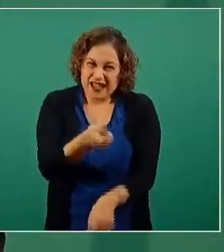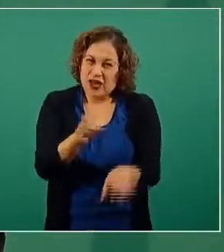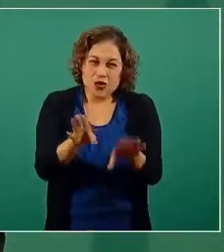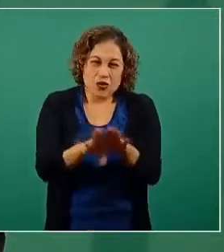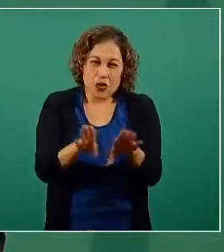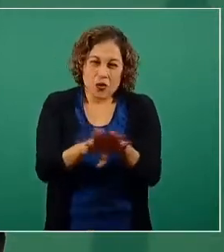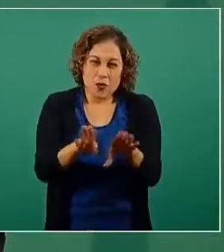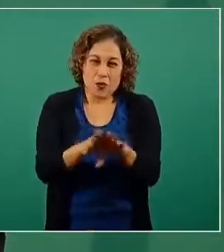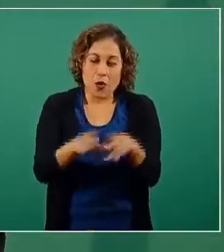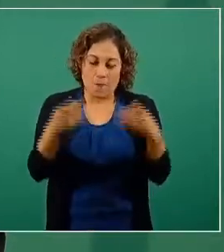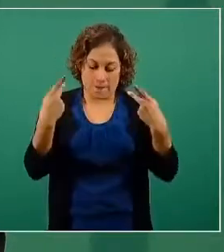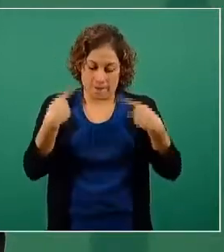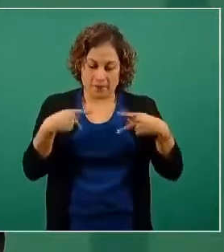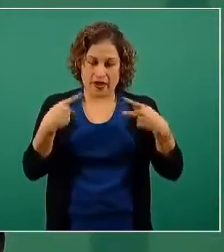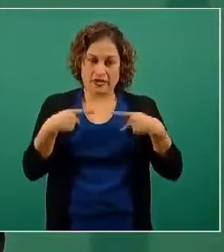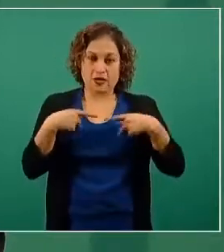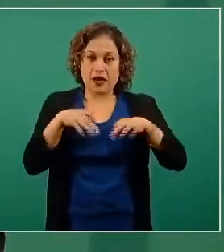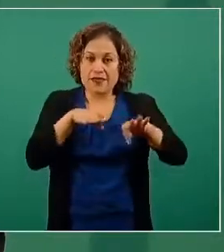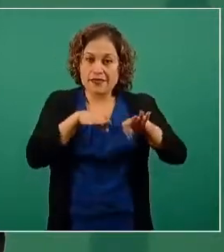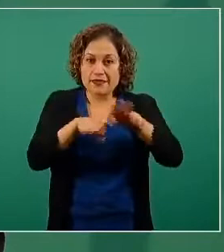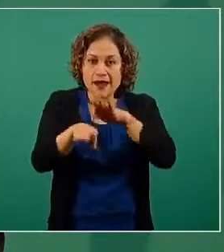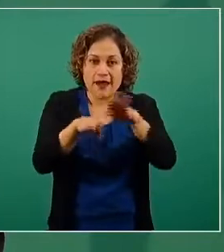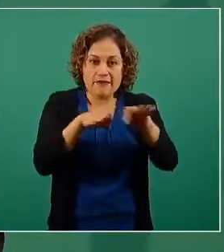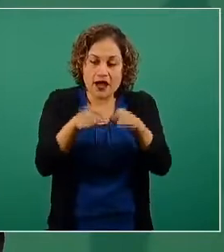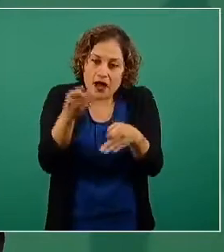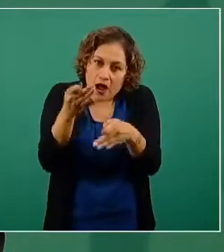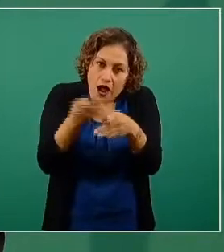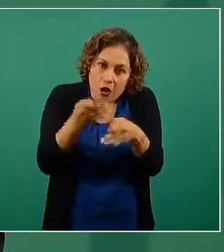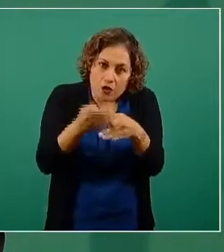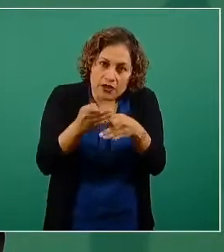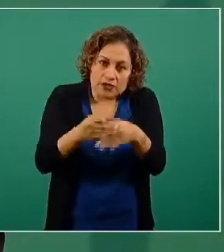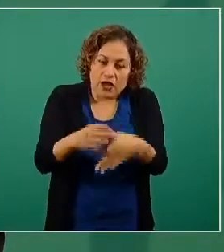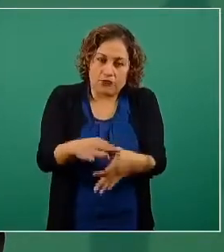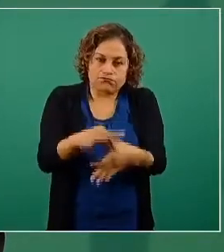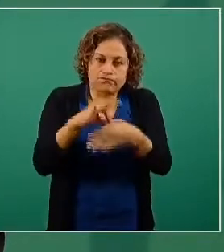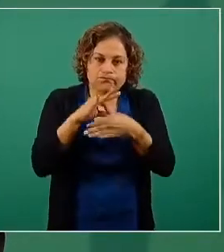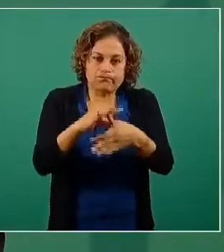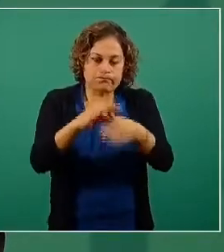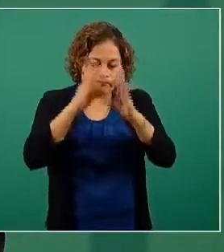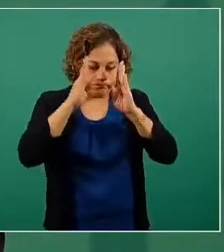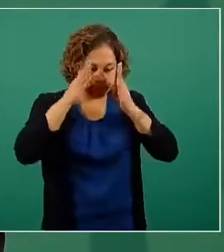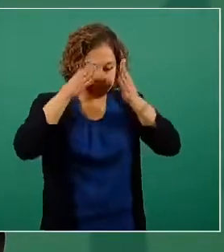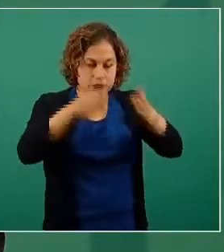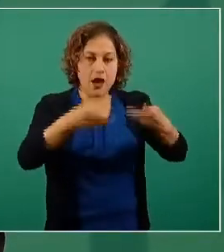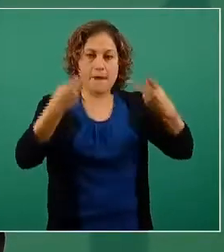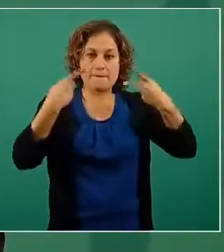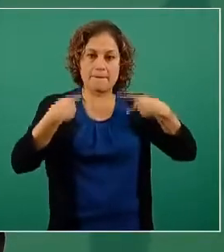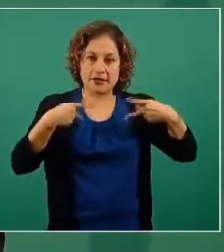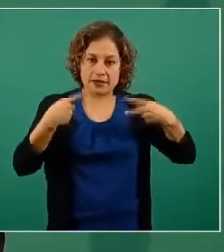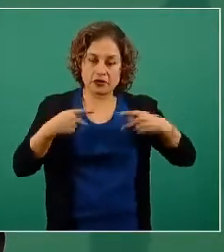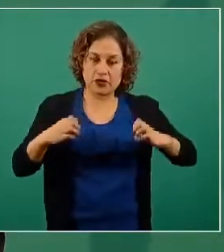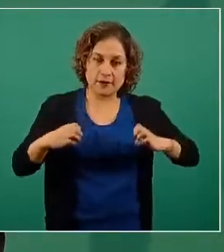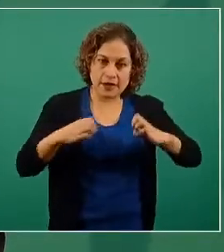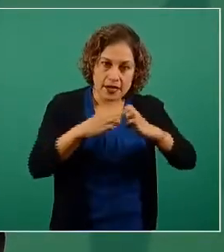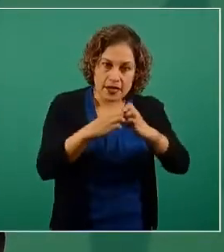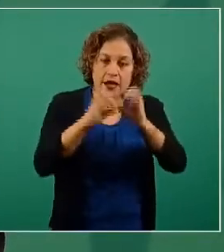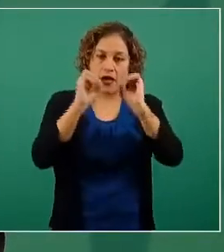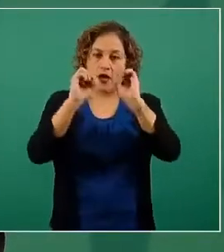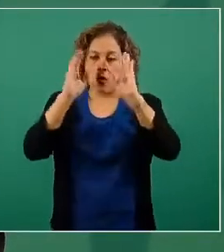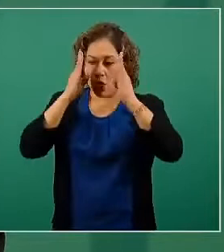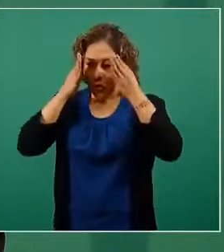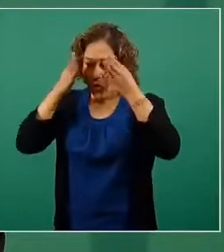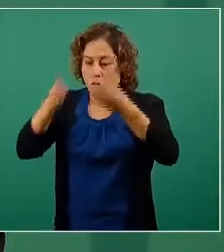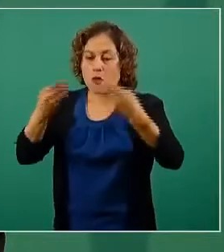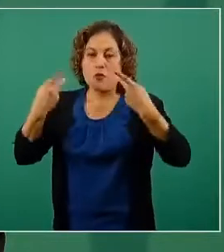esto? Personal que se encuentra en el área de urgencias, en el área de choque, personal que se encuentra inclusive en área de medicina interna, cuidados